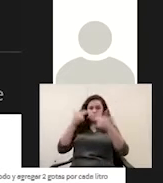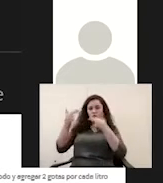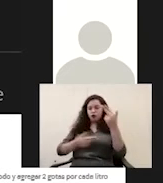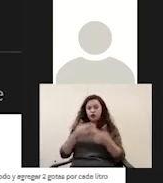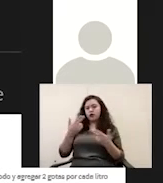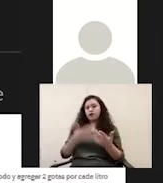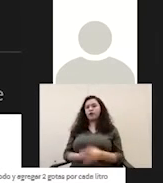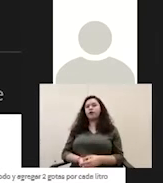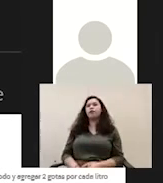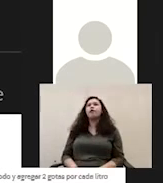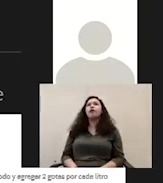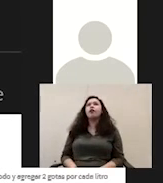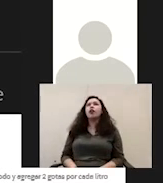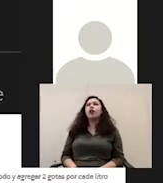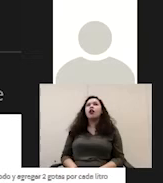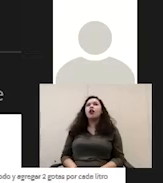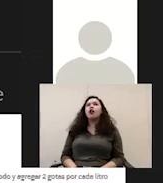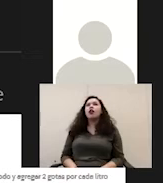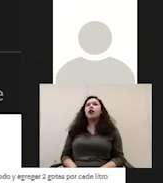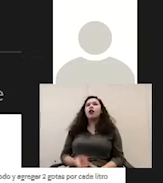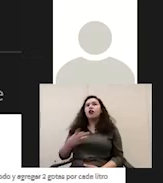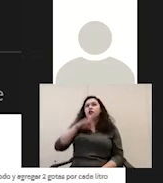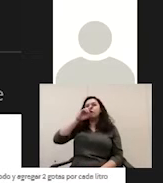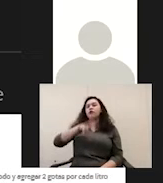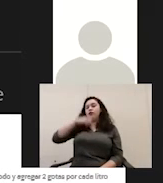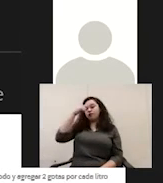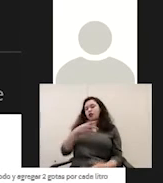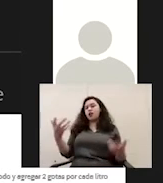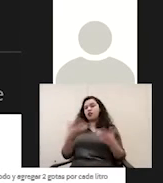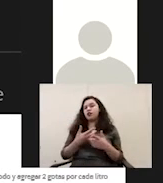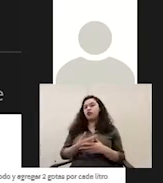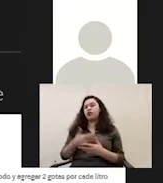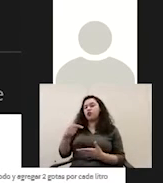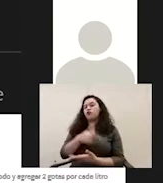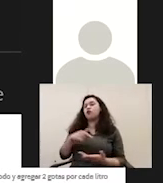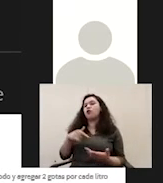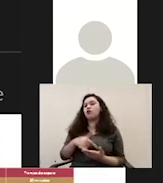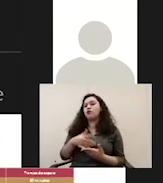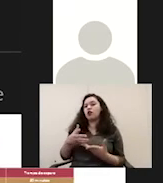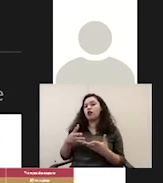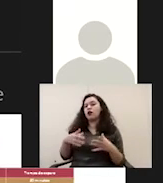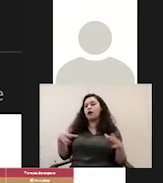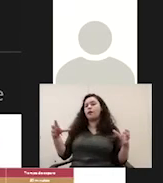metal, y entonces por eso es que es mejor que se haga en un envase de plástico.